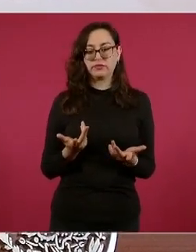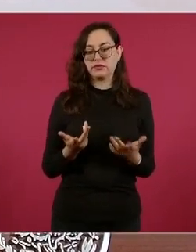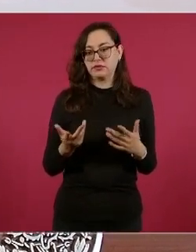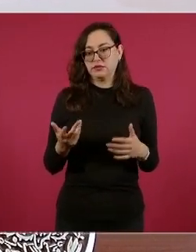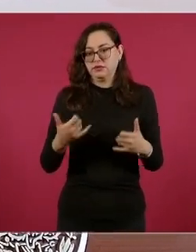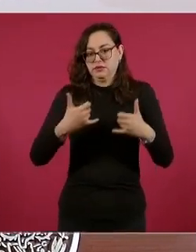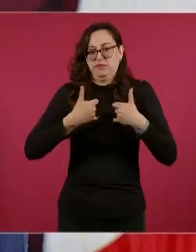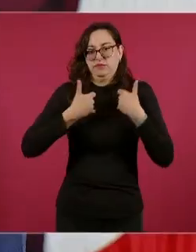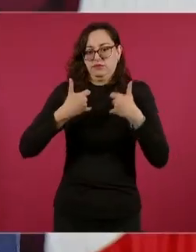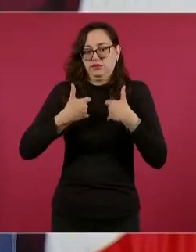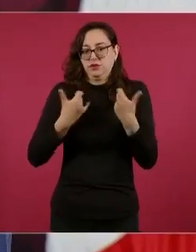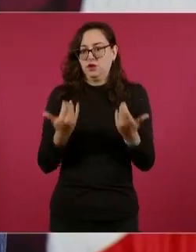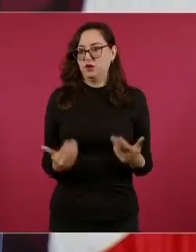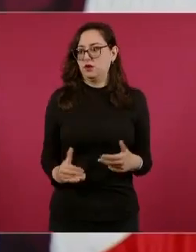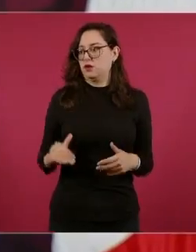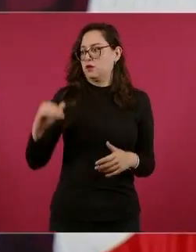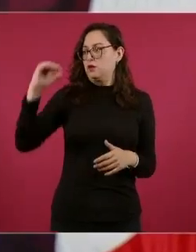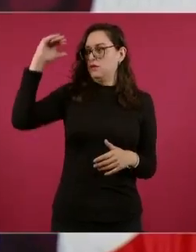casándose